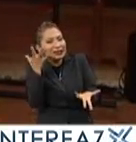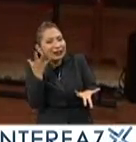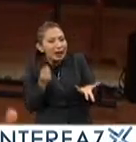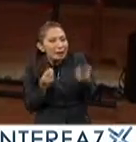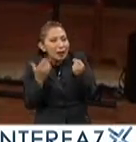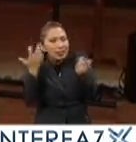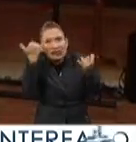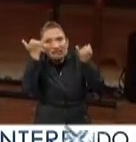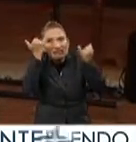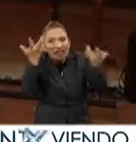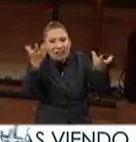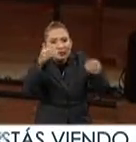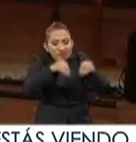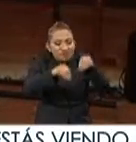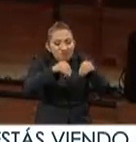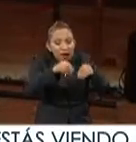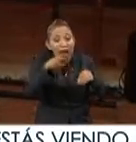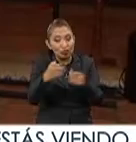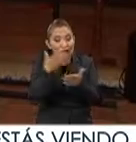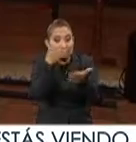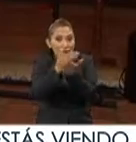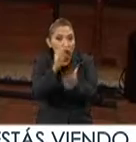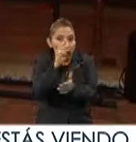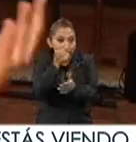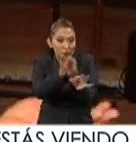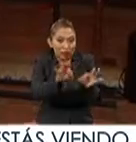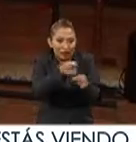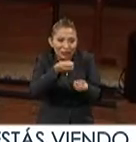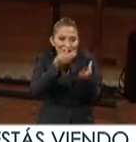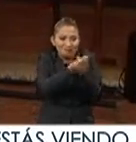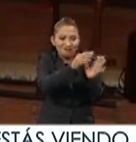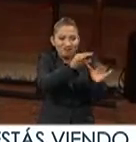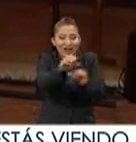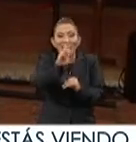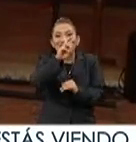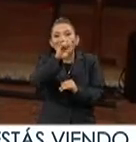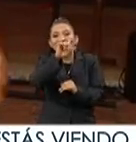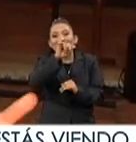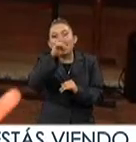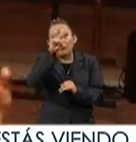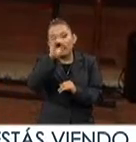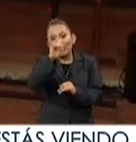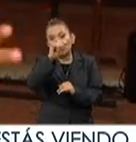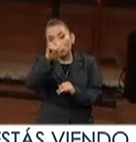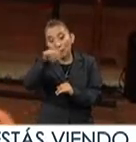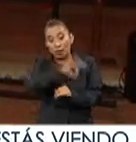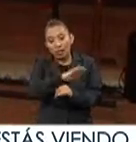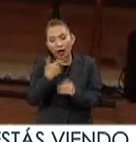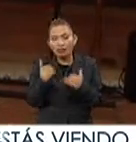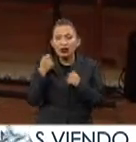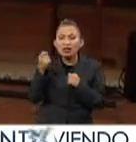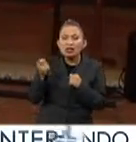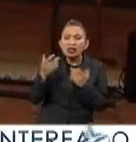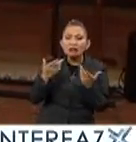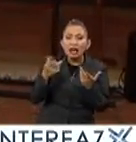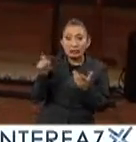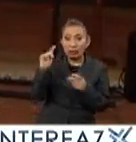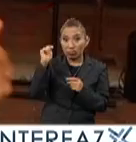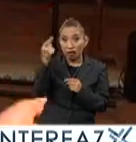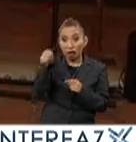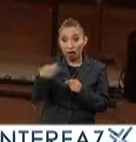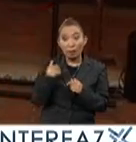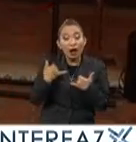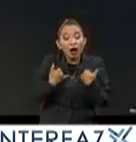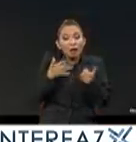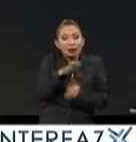de crear algo. Entonces ahí es donde viene lo importante para la realidad virtual, ¿no? Que ellos puedan empezar a entenderla, porque esto es una tecnología